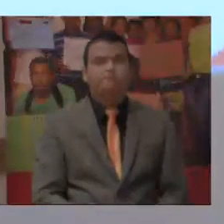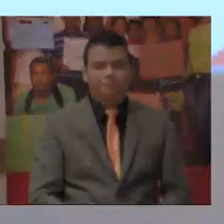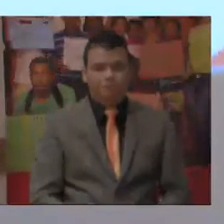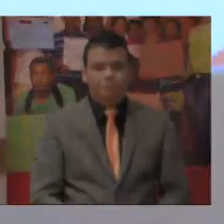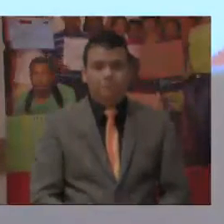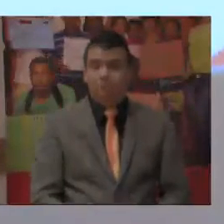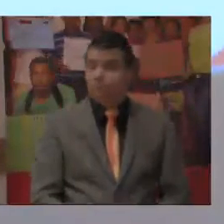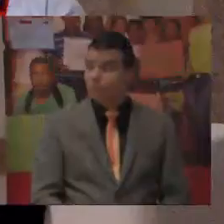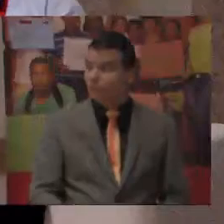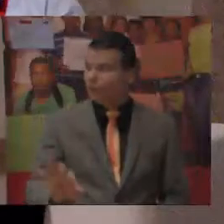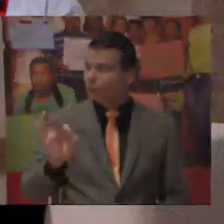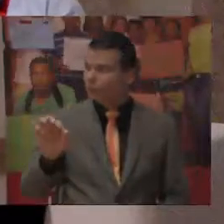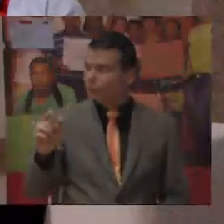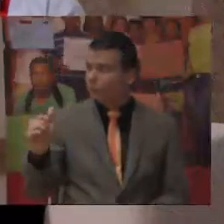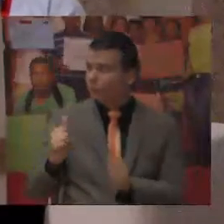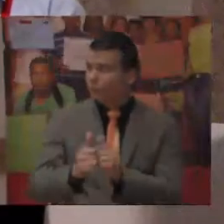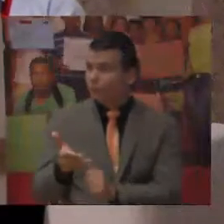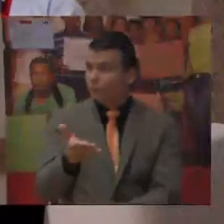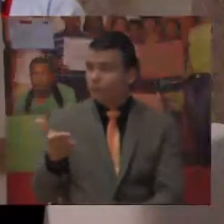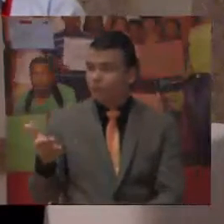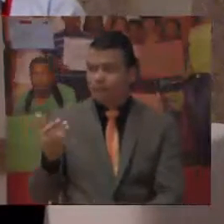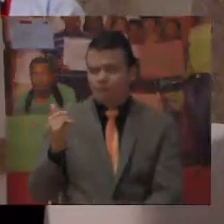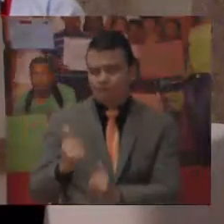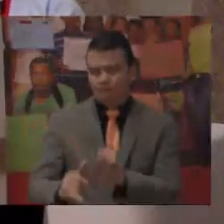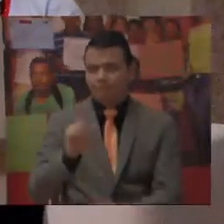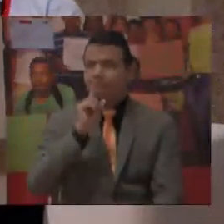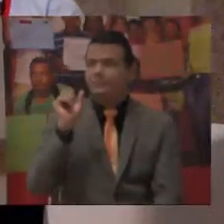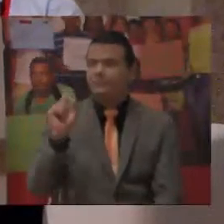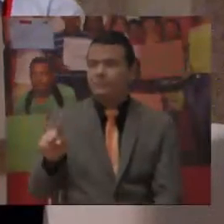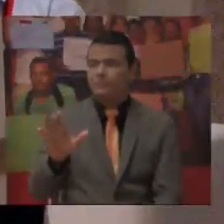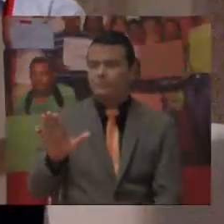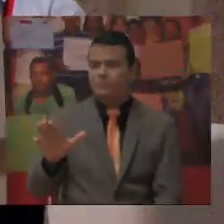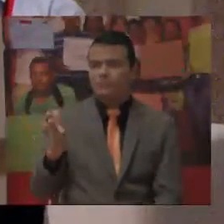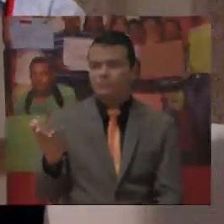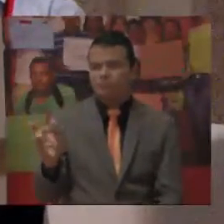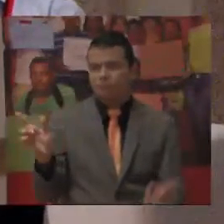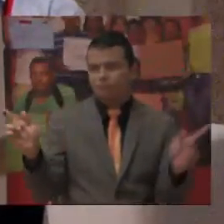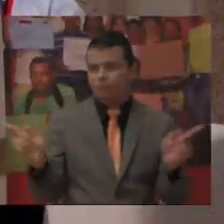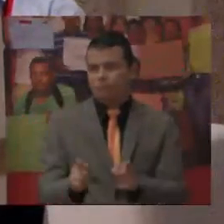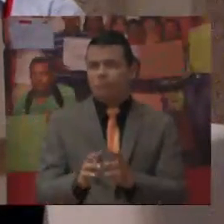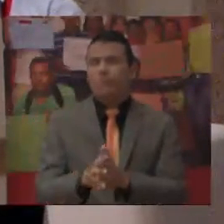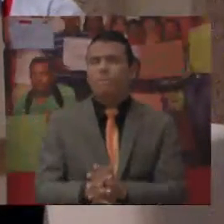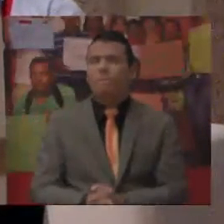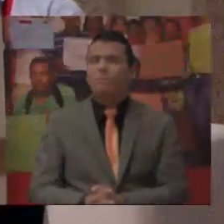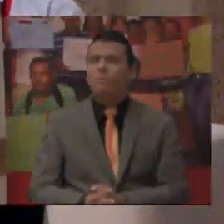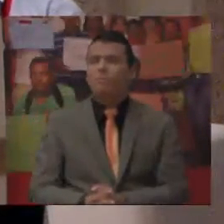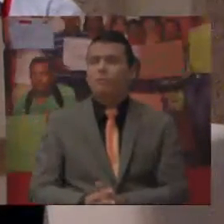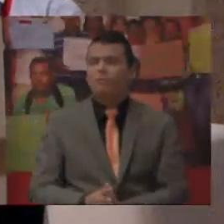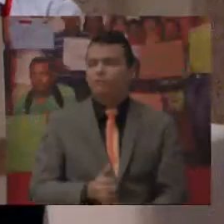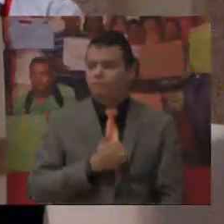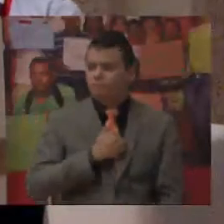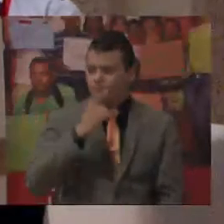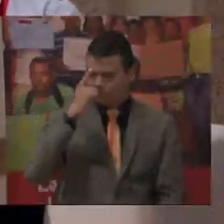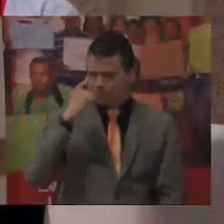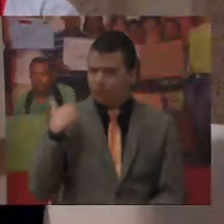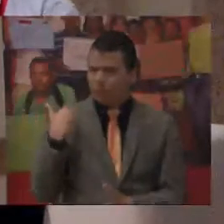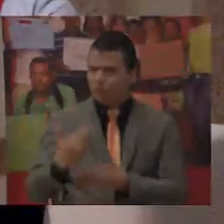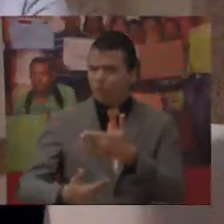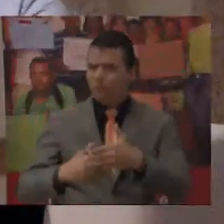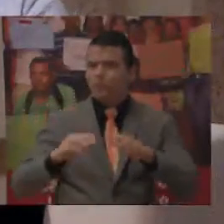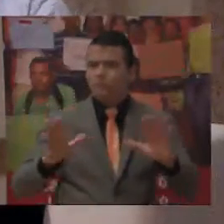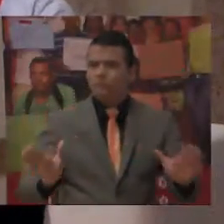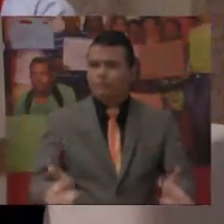Pues qué privilegio estar con ustedes. Vamos para la última pregunta, básicamente porque creo que la construcción de la paz